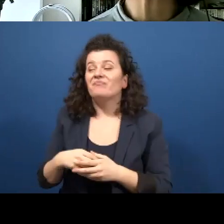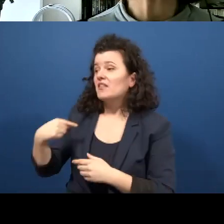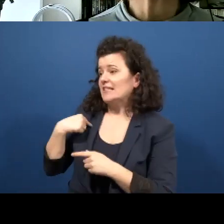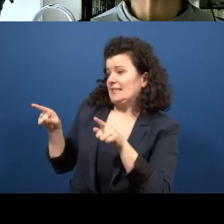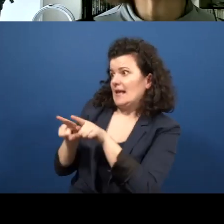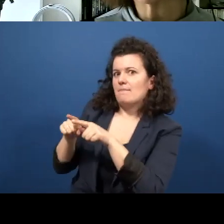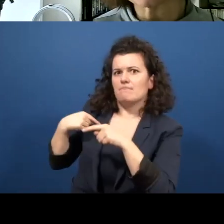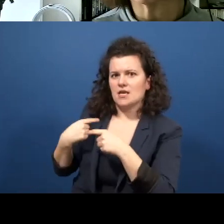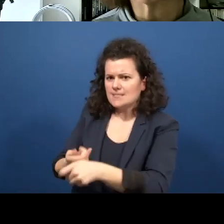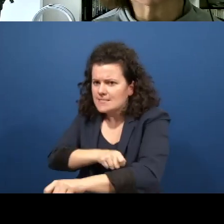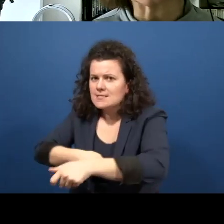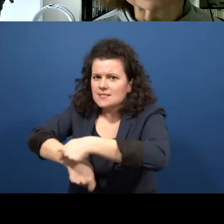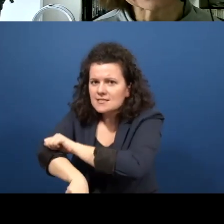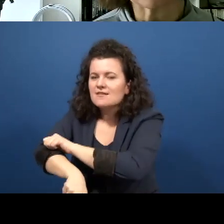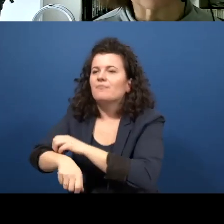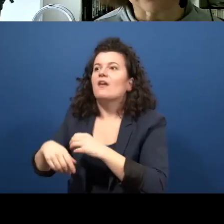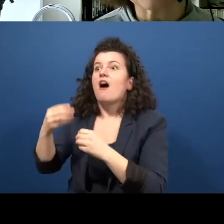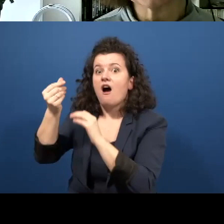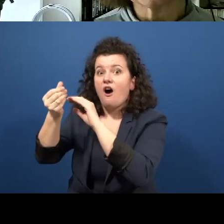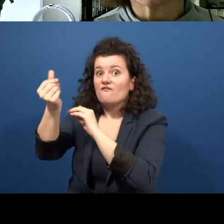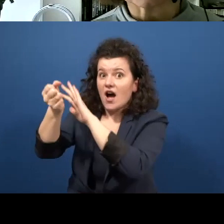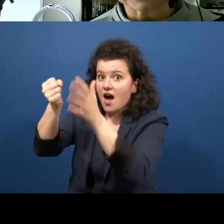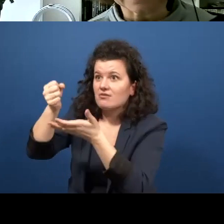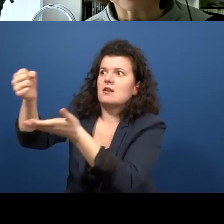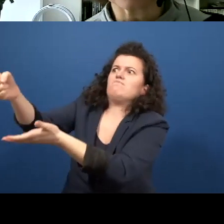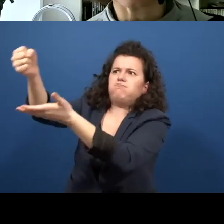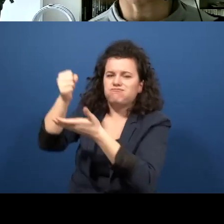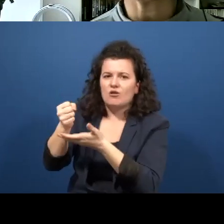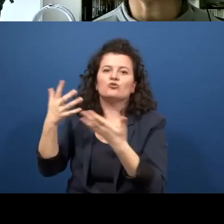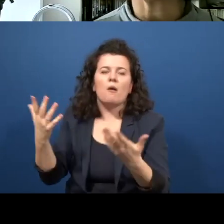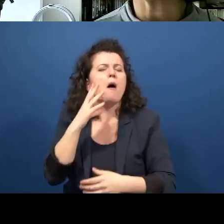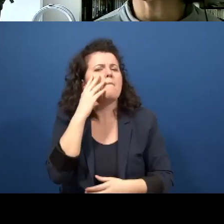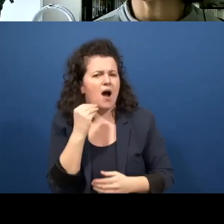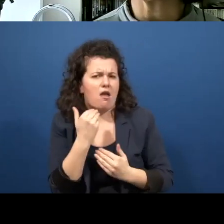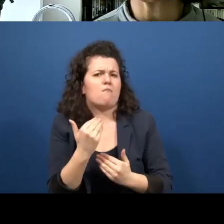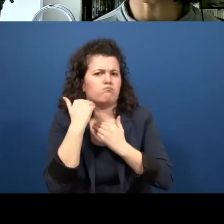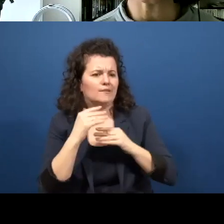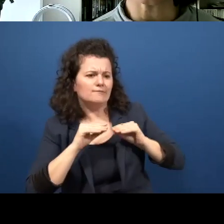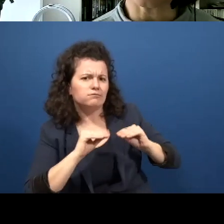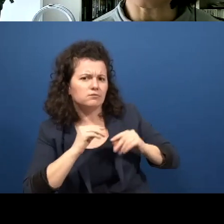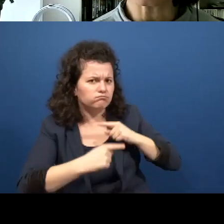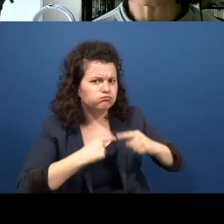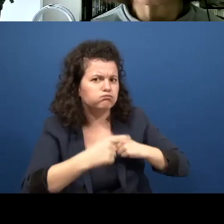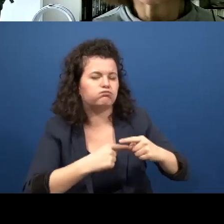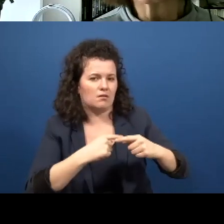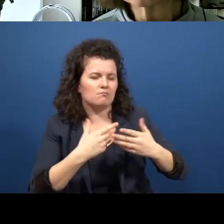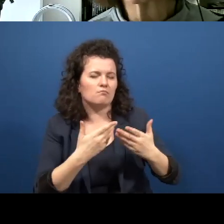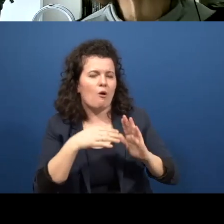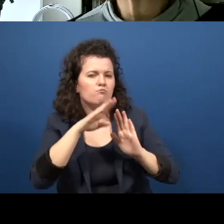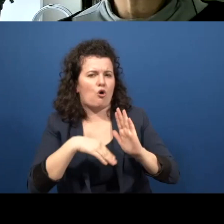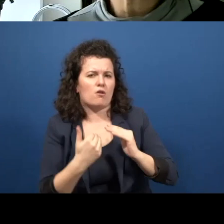esto. Nos ayudamos nosotros con los fondos, con los recursos financieros, pero fue Maya quien encabezó